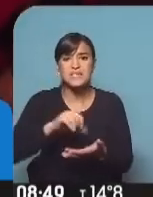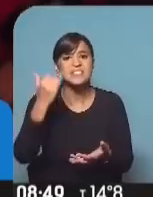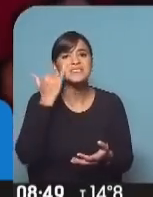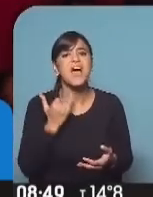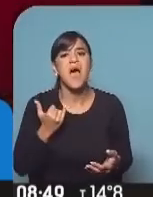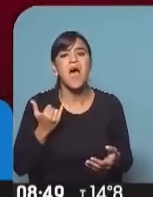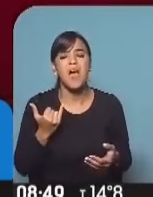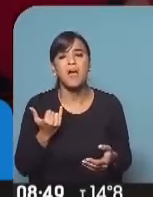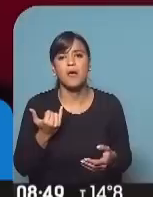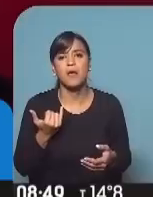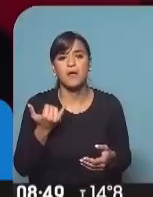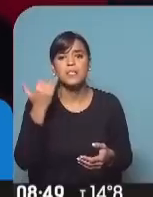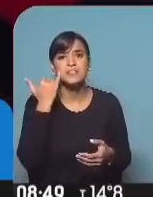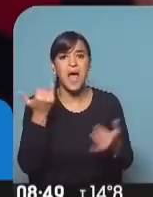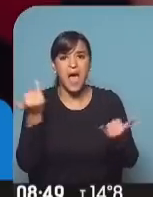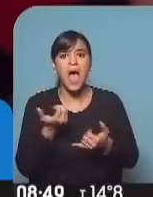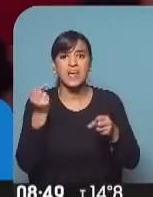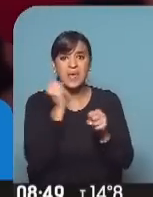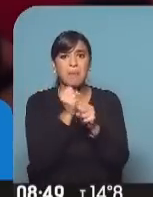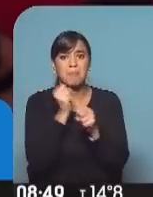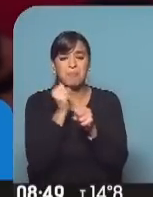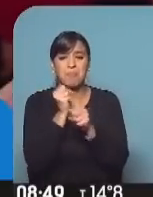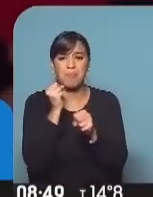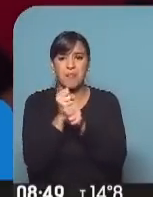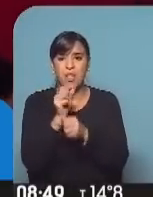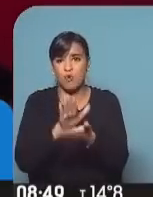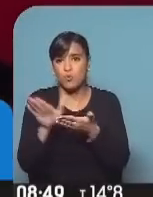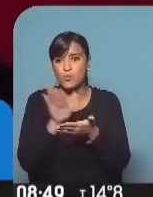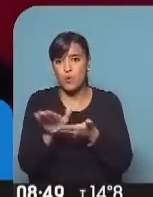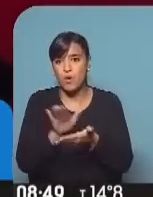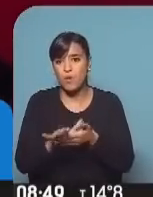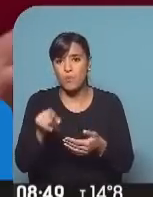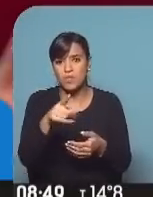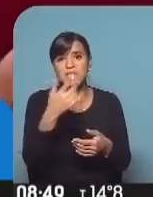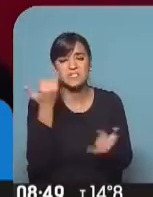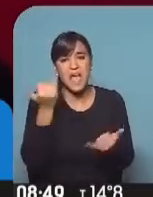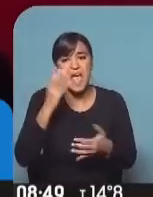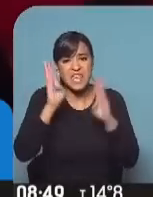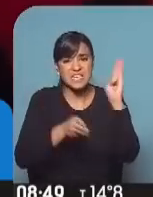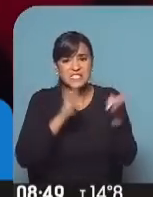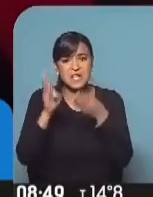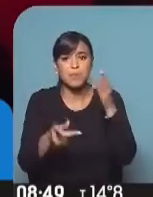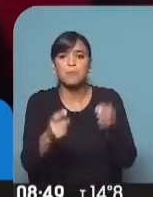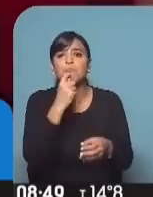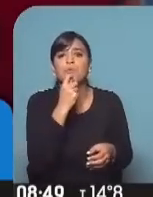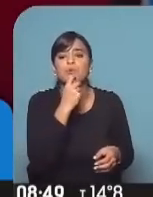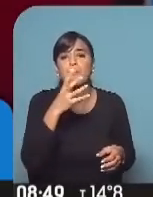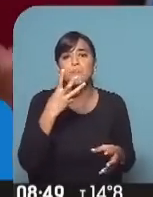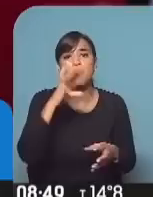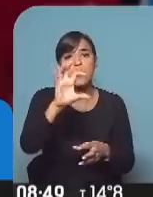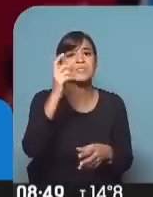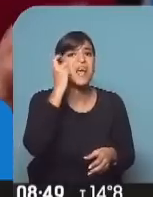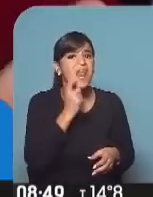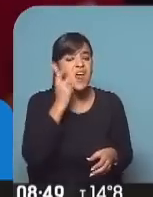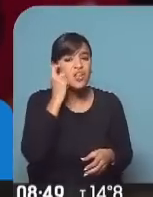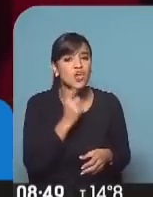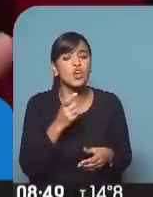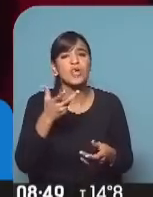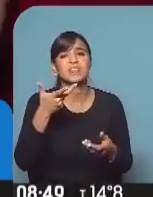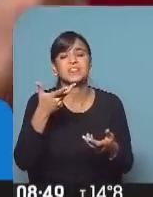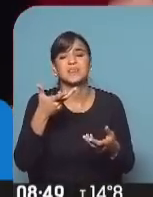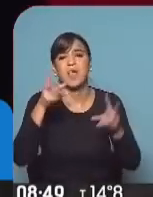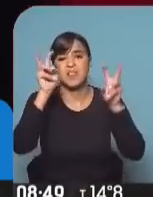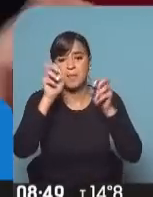hay generación de empleo ha permitido nosotros tenemos estadísticas por ejemplo en el caso de la provincia de la rioja con el tema de las